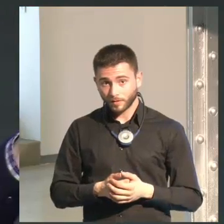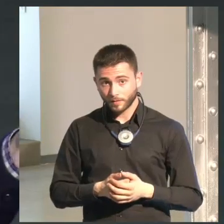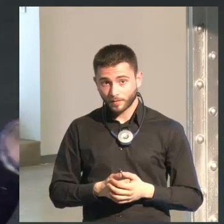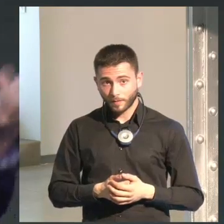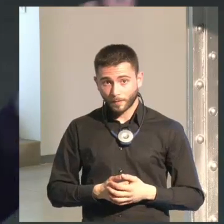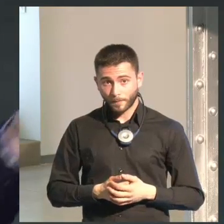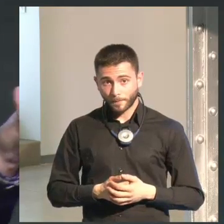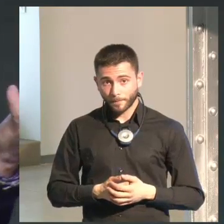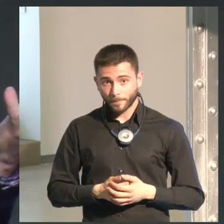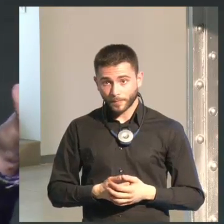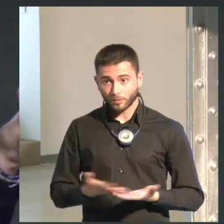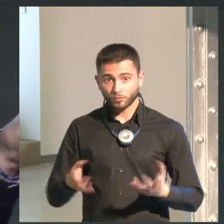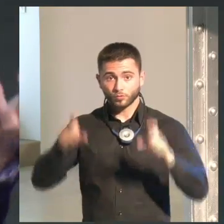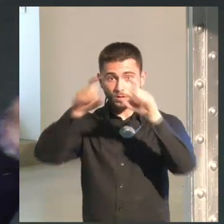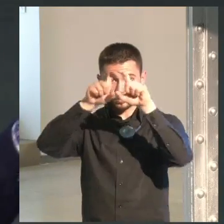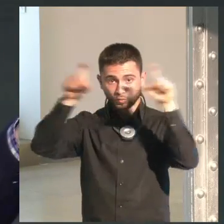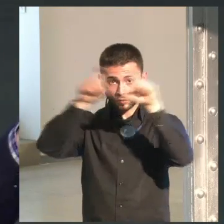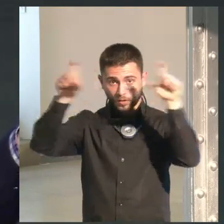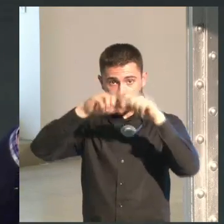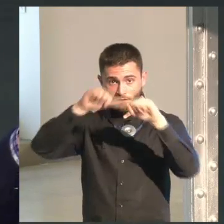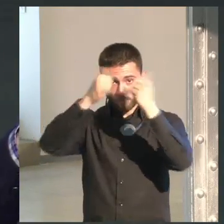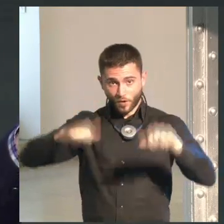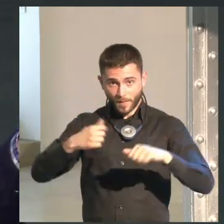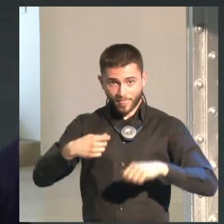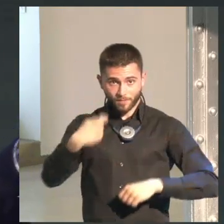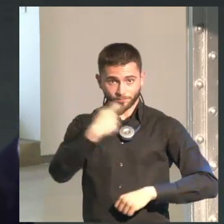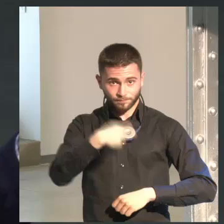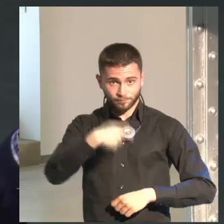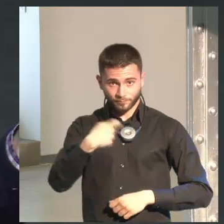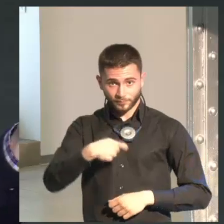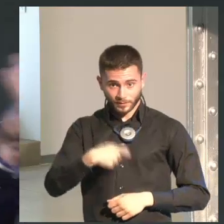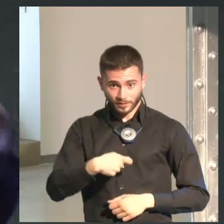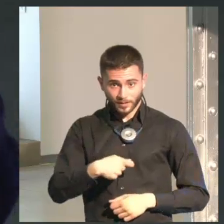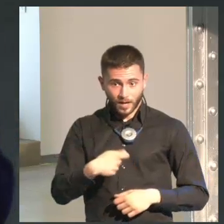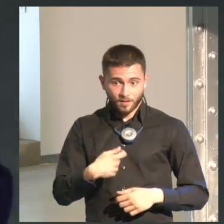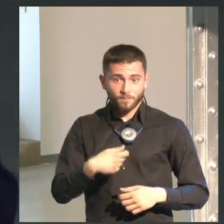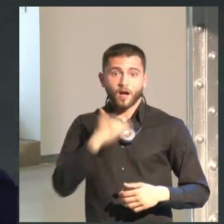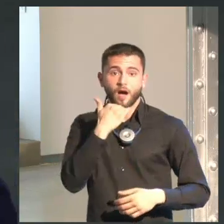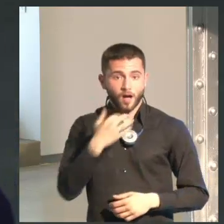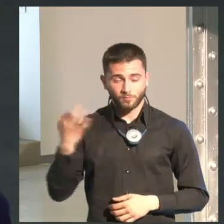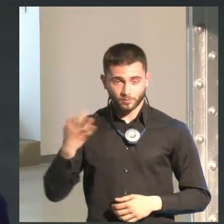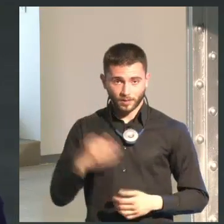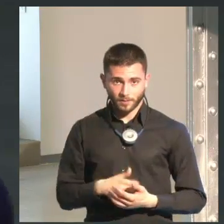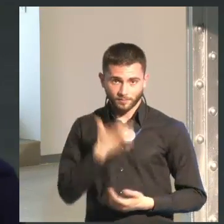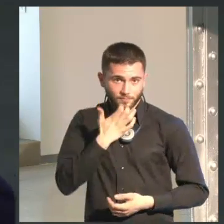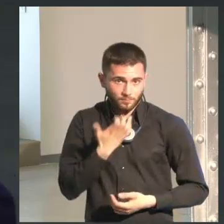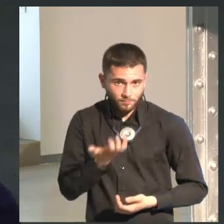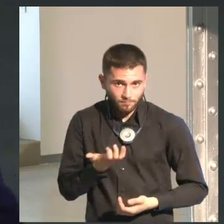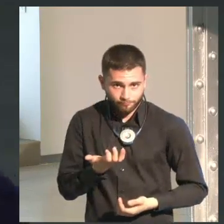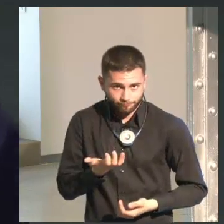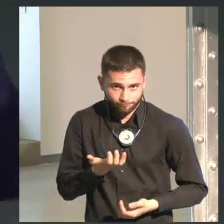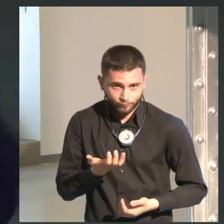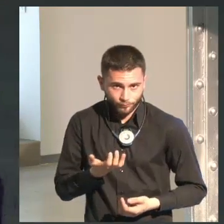ámbito de explotación de su negocio. Si no, ¿para qué te va a cobrar si su negocio le funciona bien en base a la publicidad? Por lo tanto,